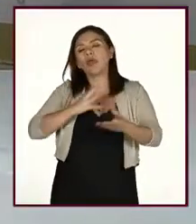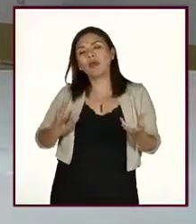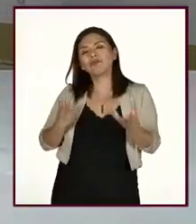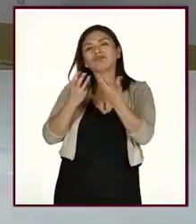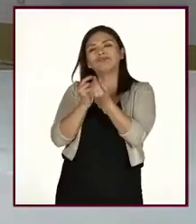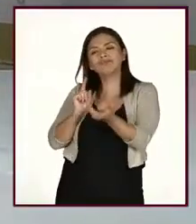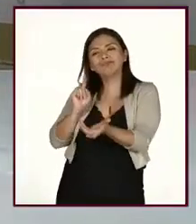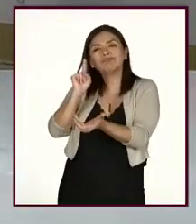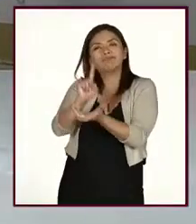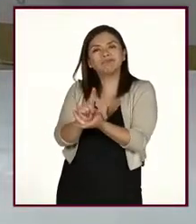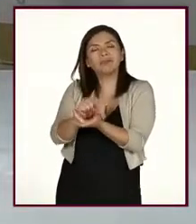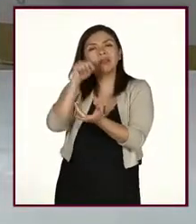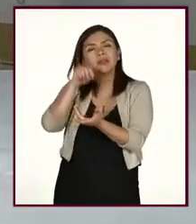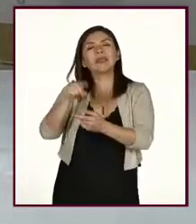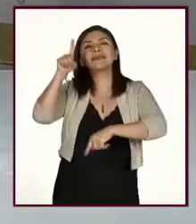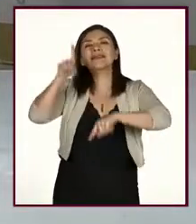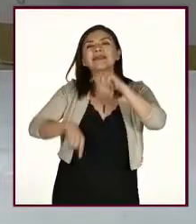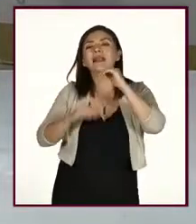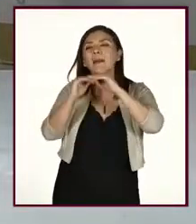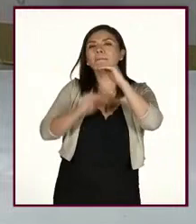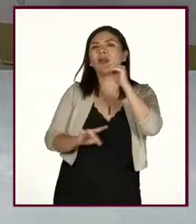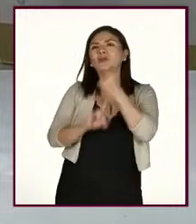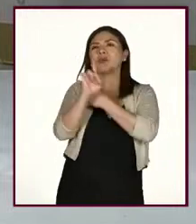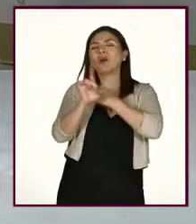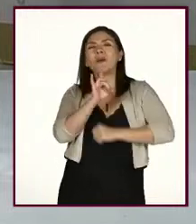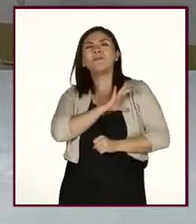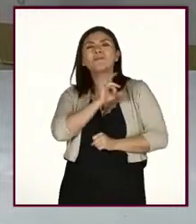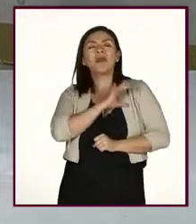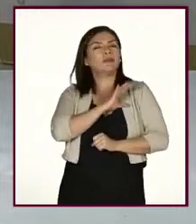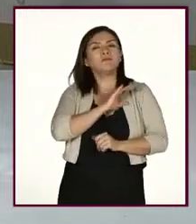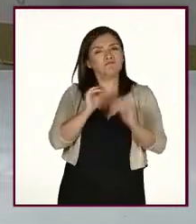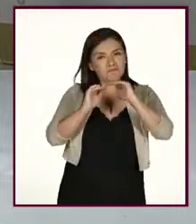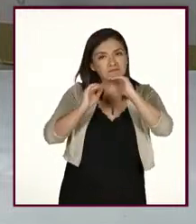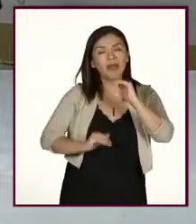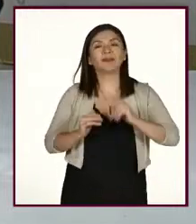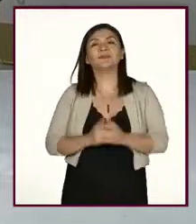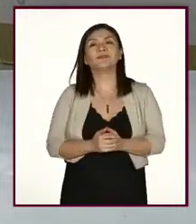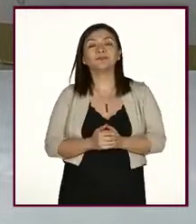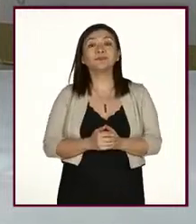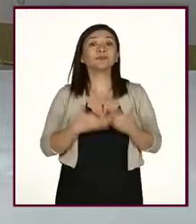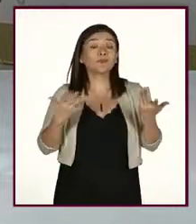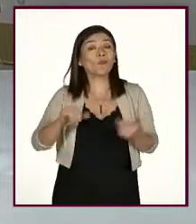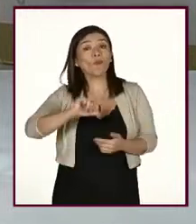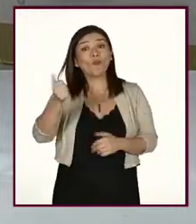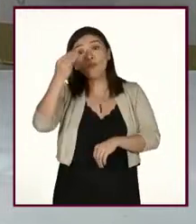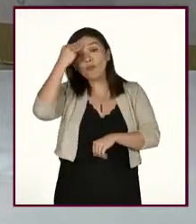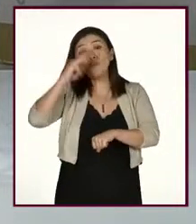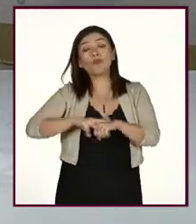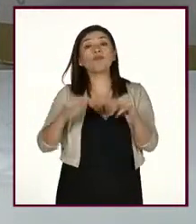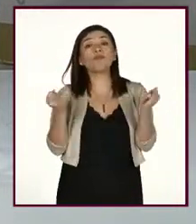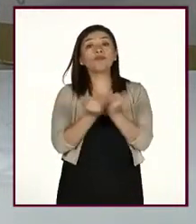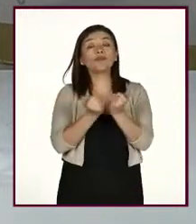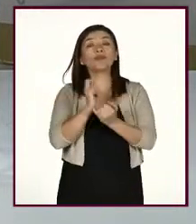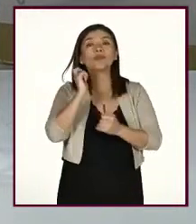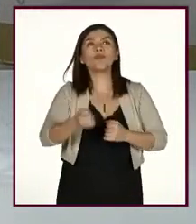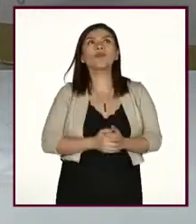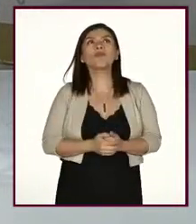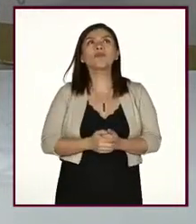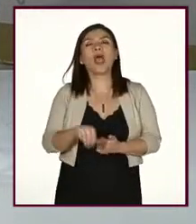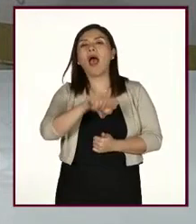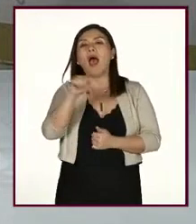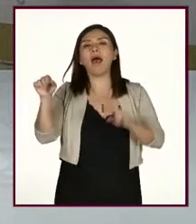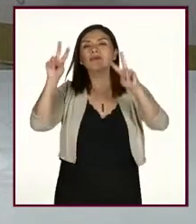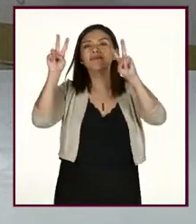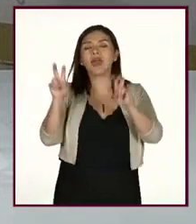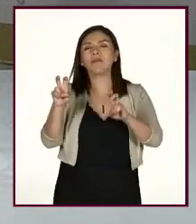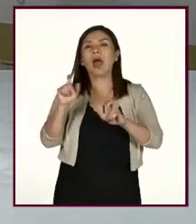vaya disminuyendo esta ansiedad, ¿sí? ¿Qué otras situaciones? Pues no tenemos que olvidar las cuestiones